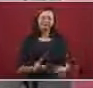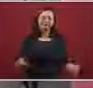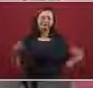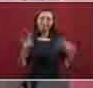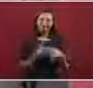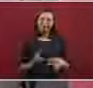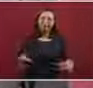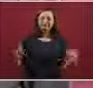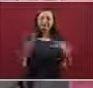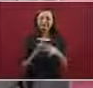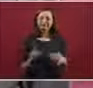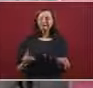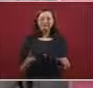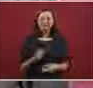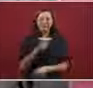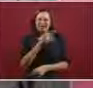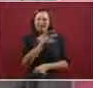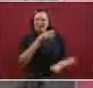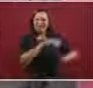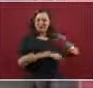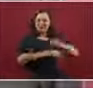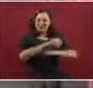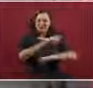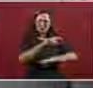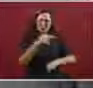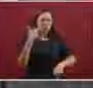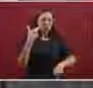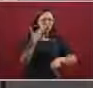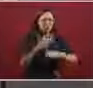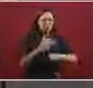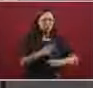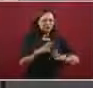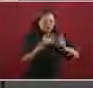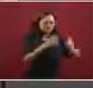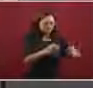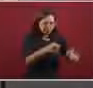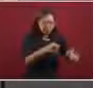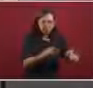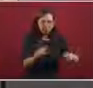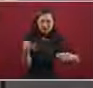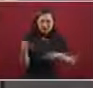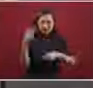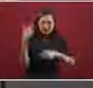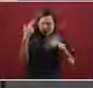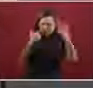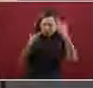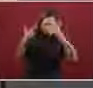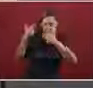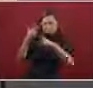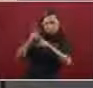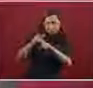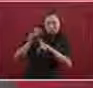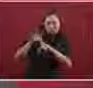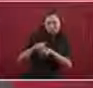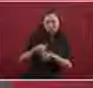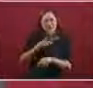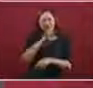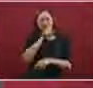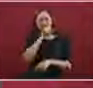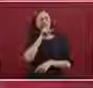porque eso no le corresponde a un embajador de otro país. Nosotros somos